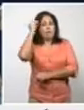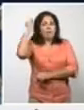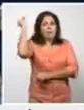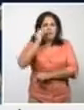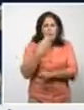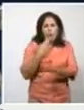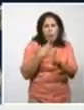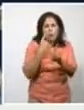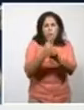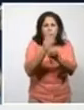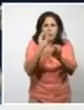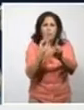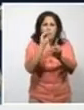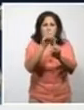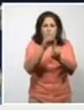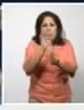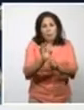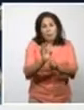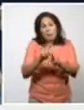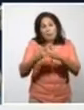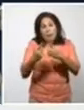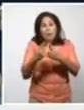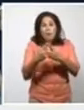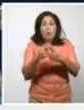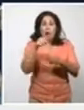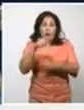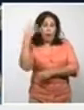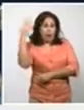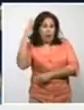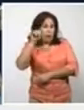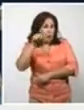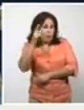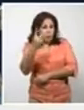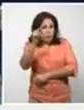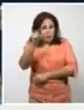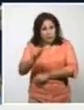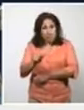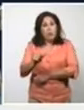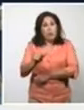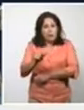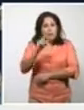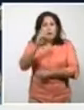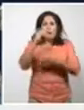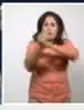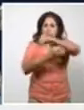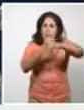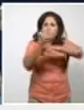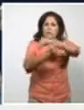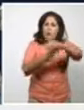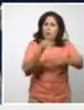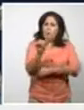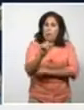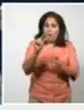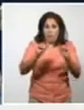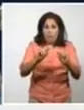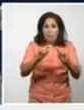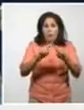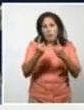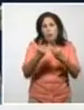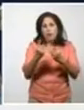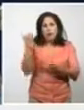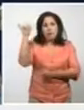infección. Y con fuente de infección en el extranjero, es una cifra que cambia poco, porque también están entrando muy